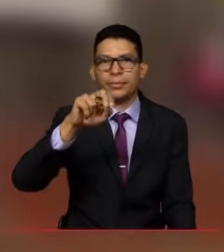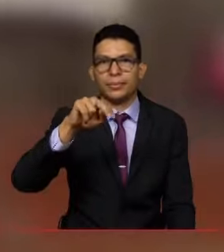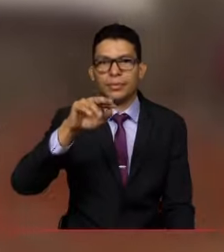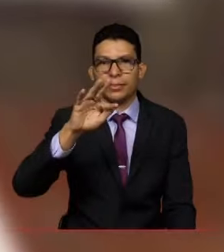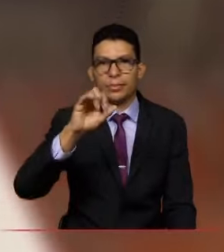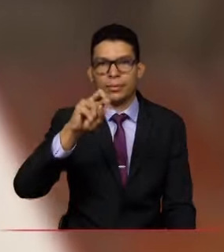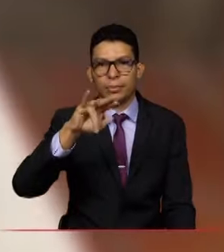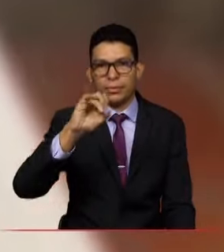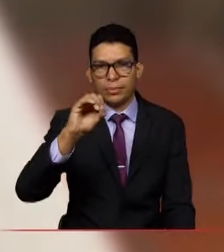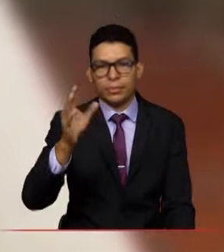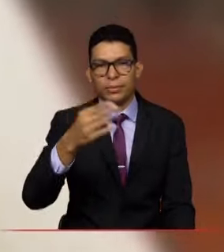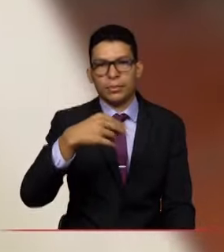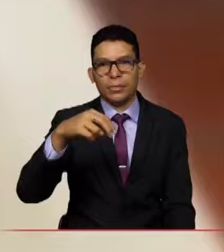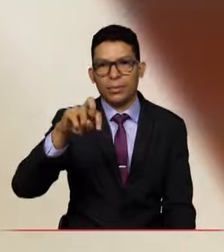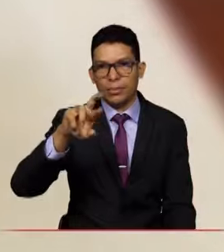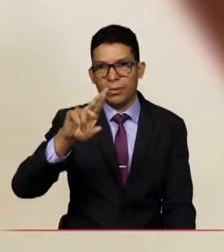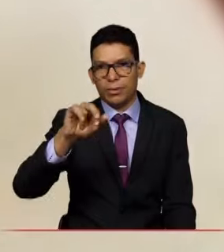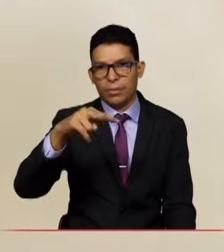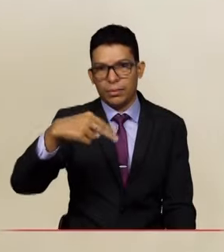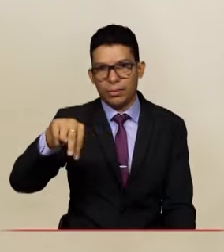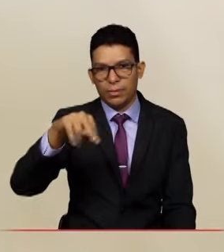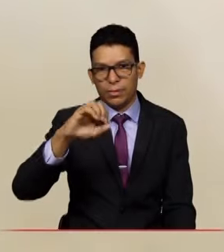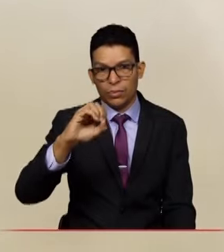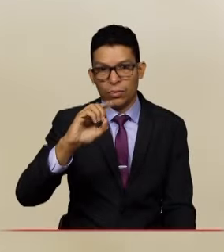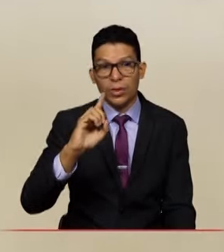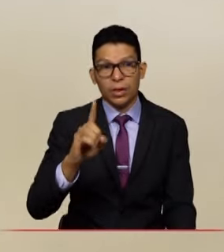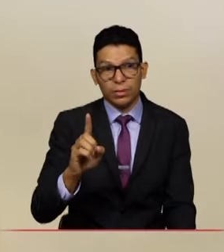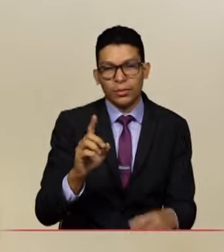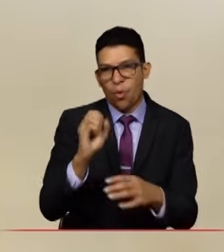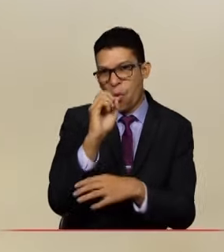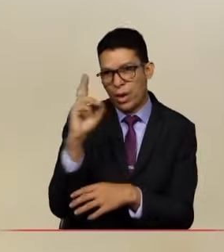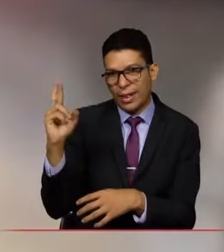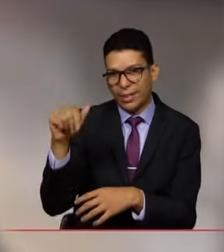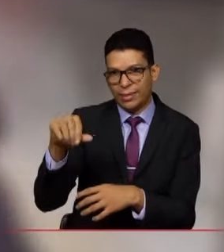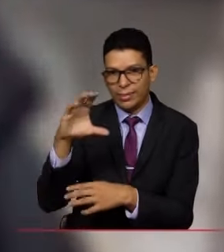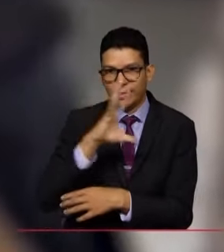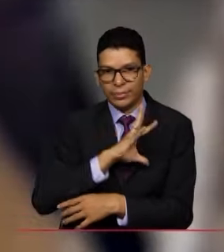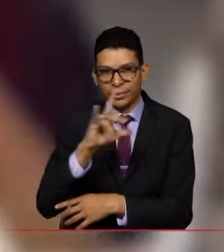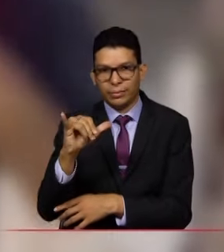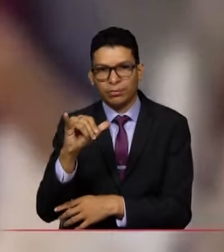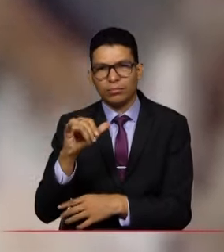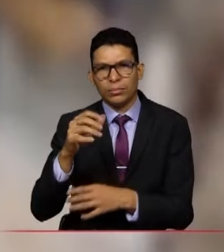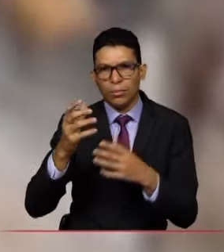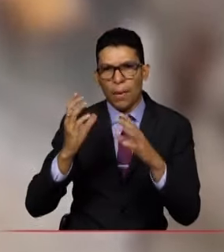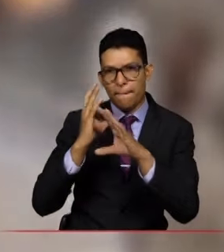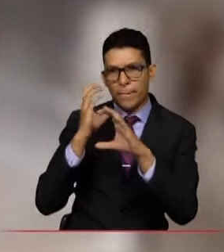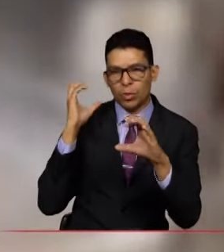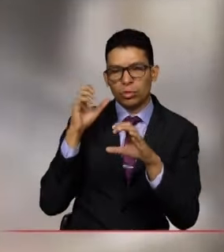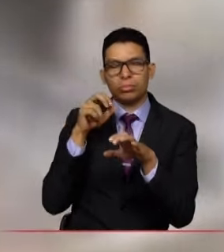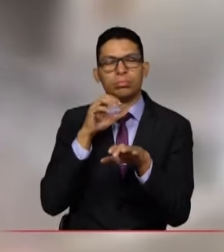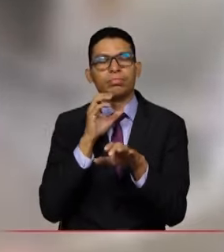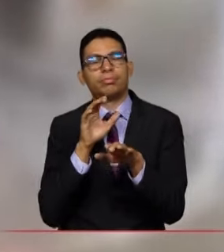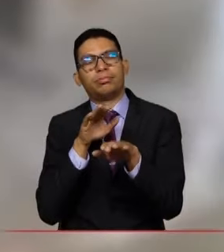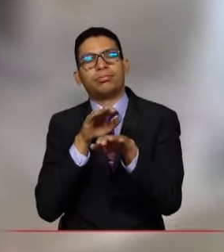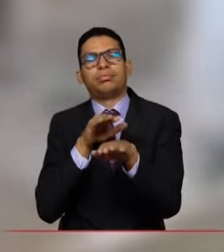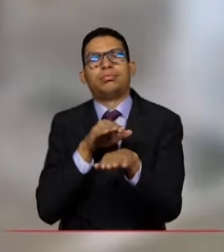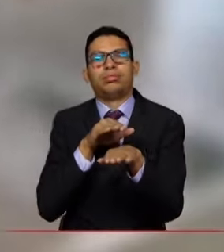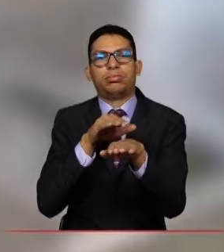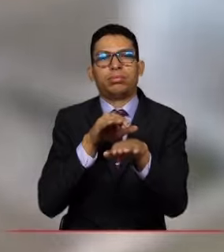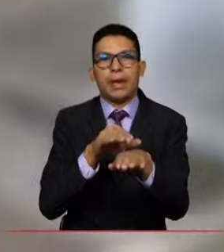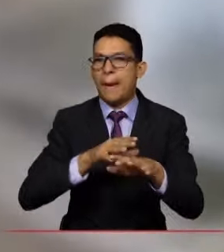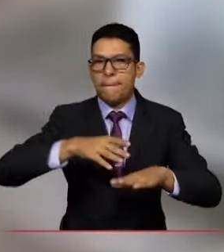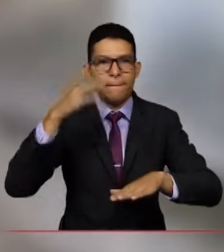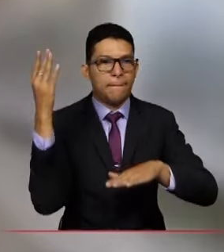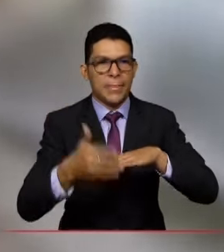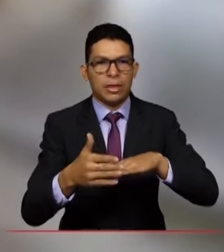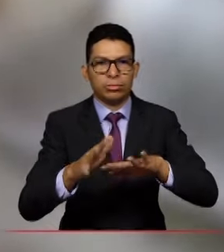en el oriente de Cali, donde la policía logró interceptar los buses que tenían como destino el cementerio de Siloé. El menor de